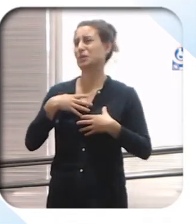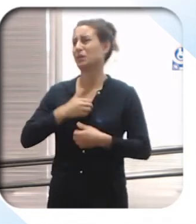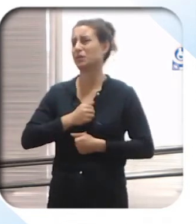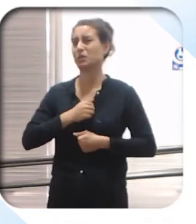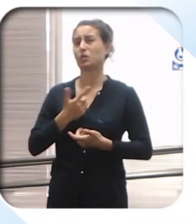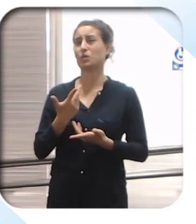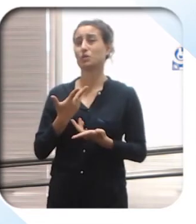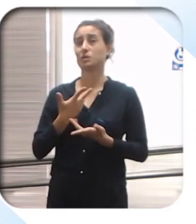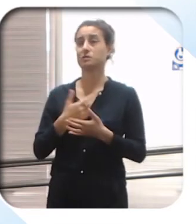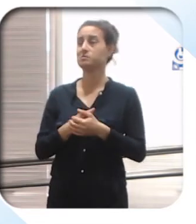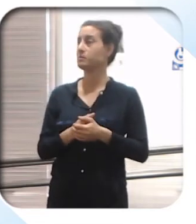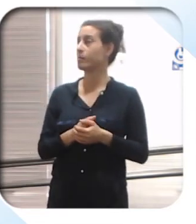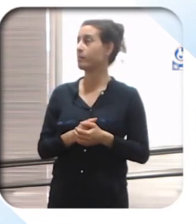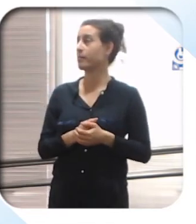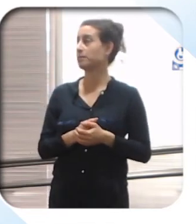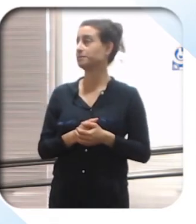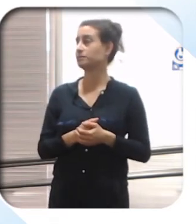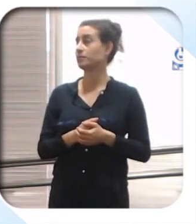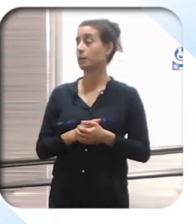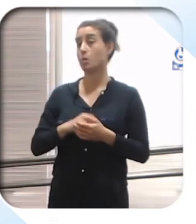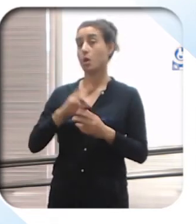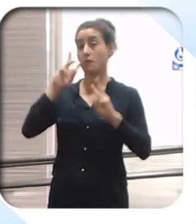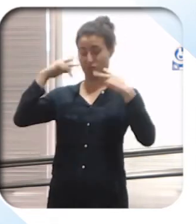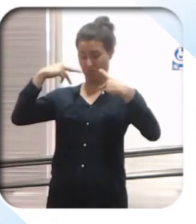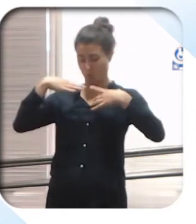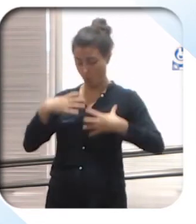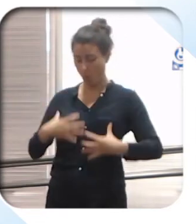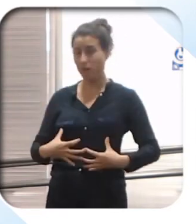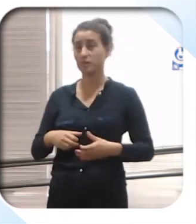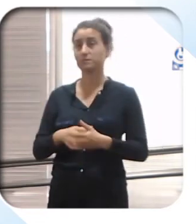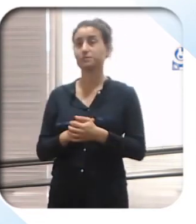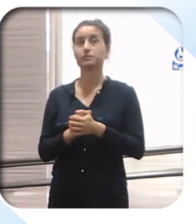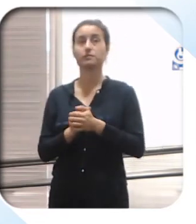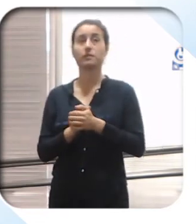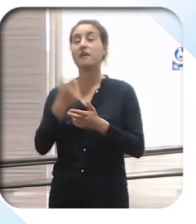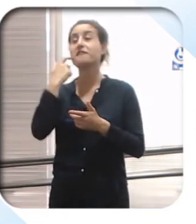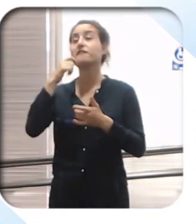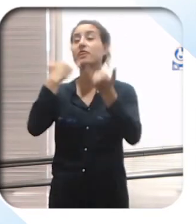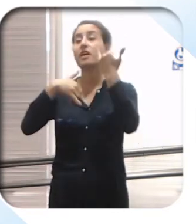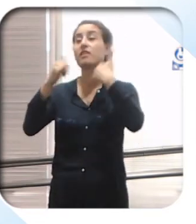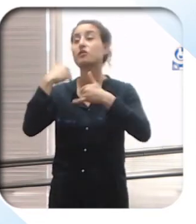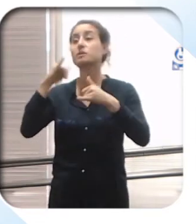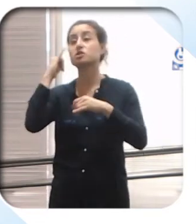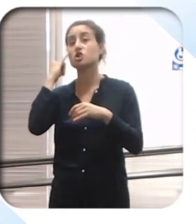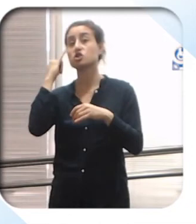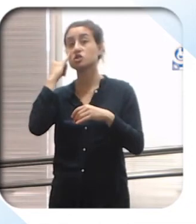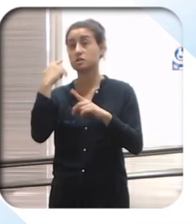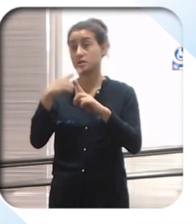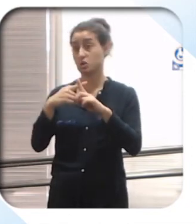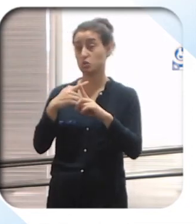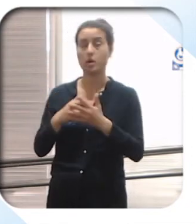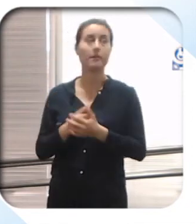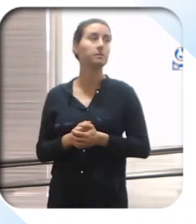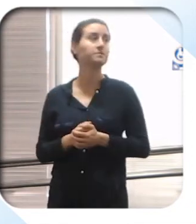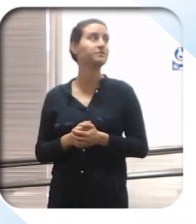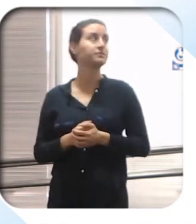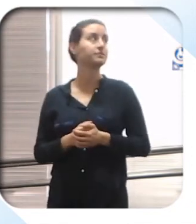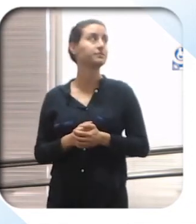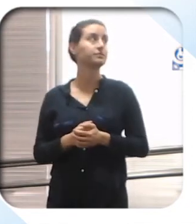por el tema de centrarlo a veces en lo corporal, ¿no? Desexualización y falta de información sexual, ya lo hemos hablado,